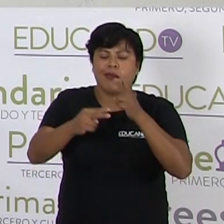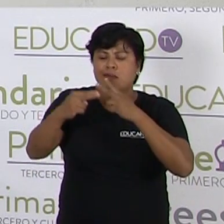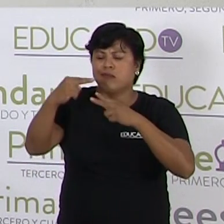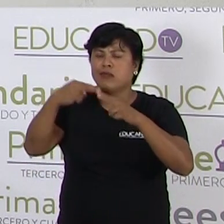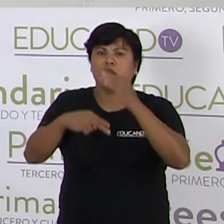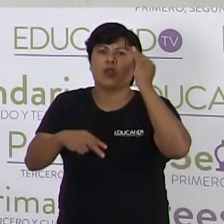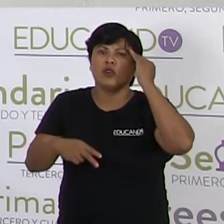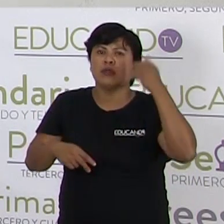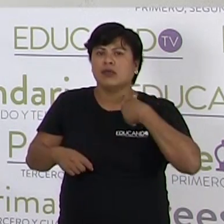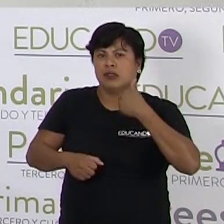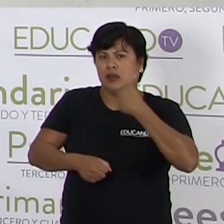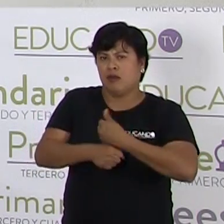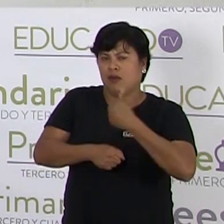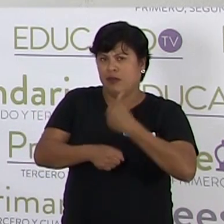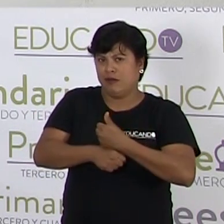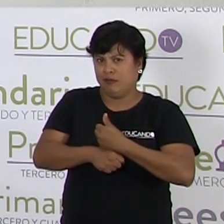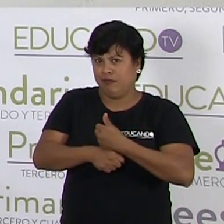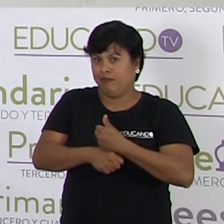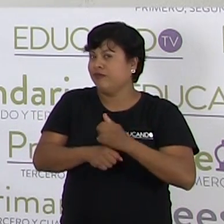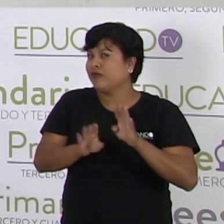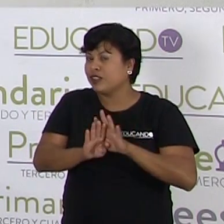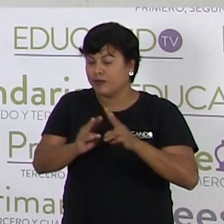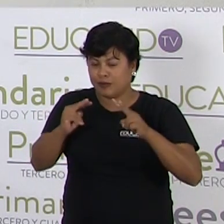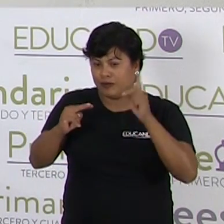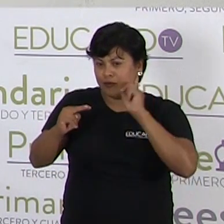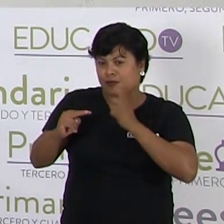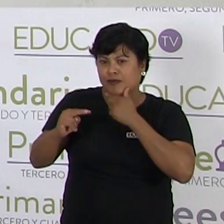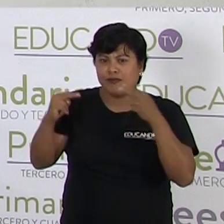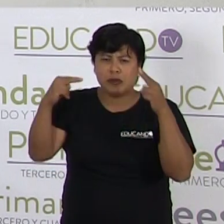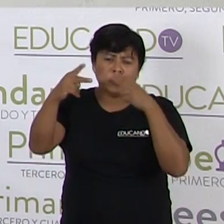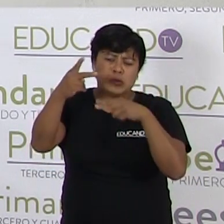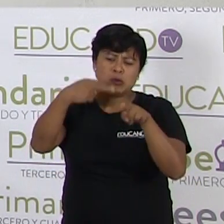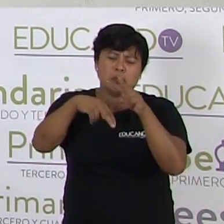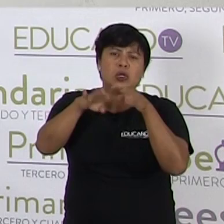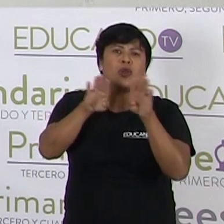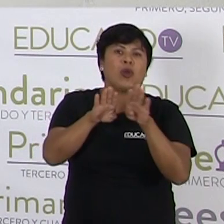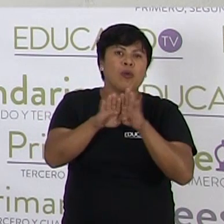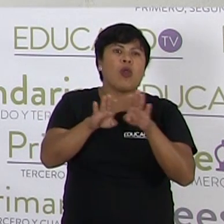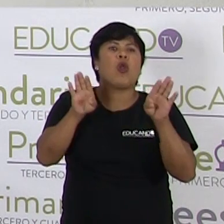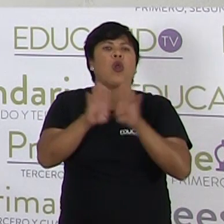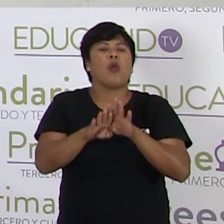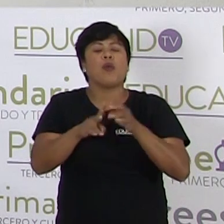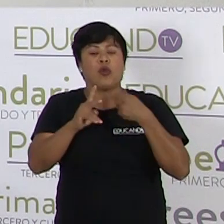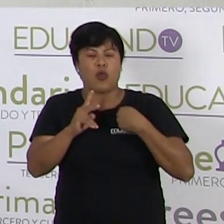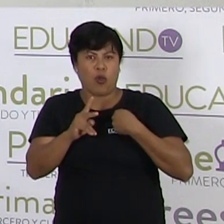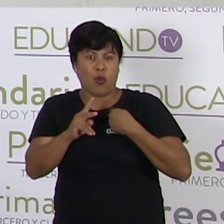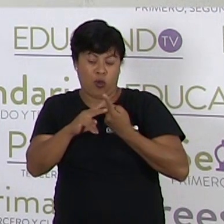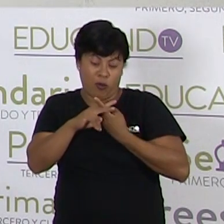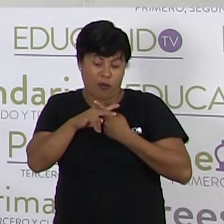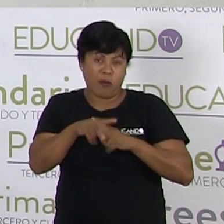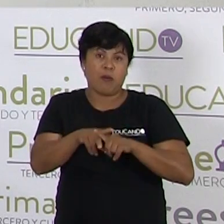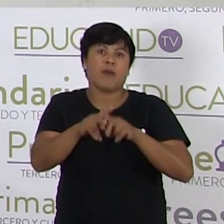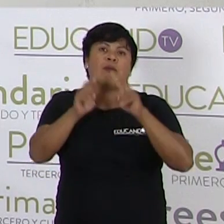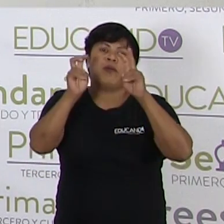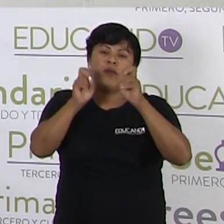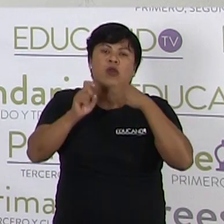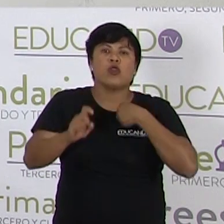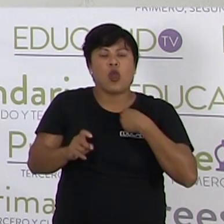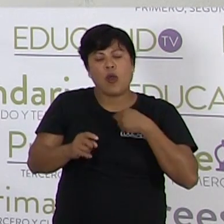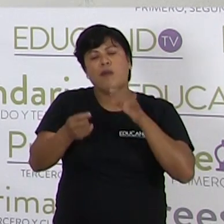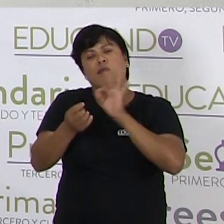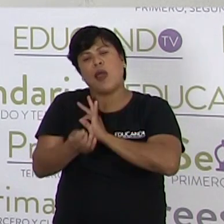mis abuelos. Entonces, aquí voy a anotar cómo iniciaré mi texto